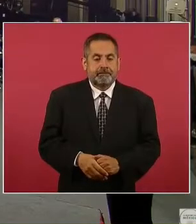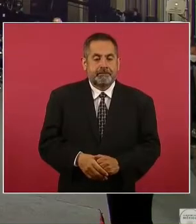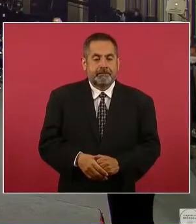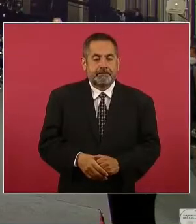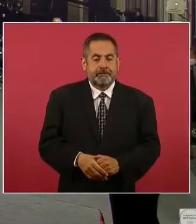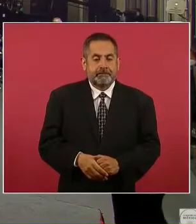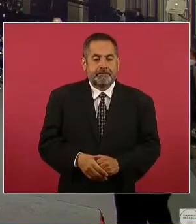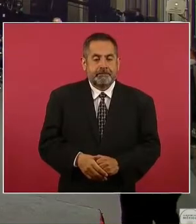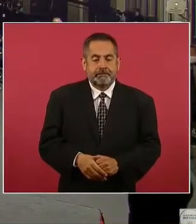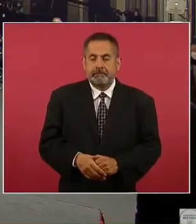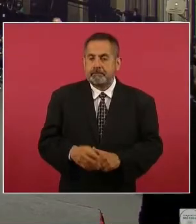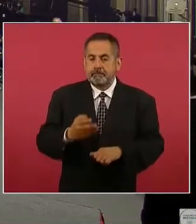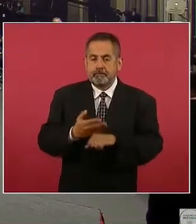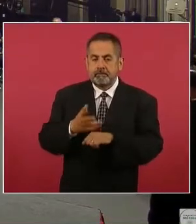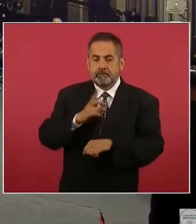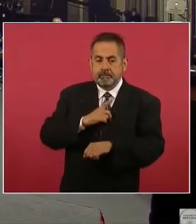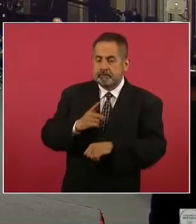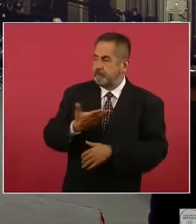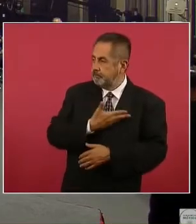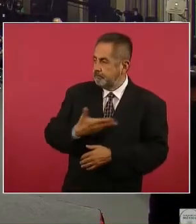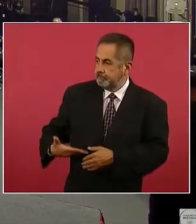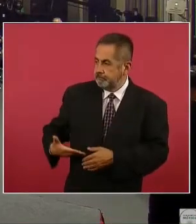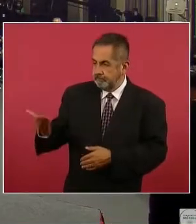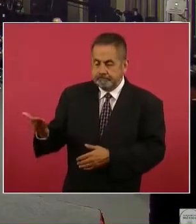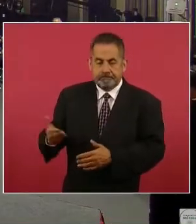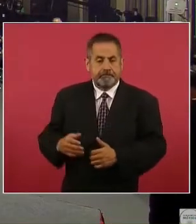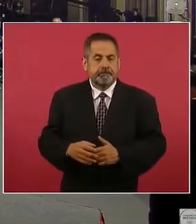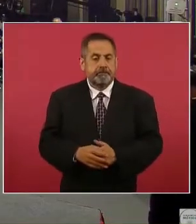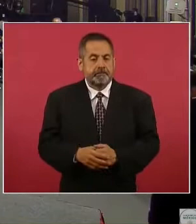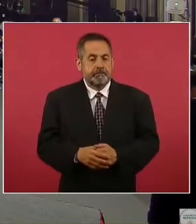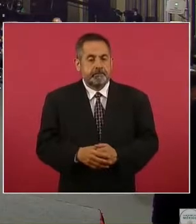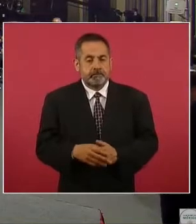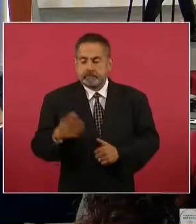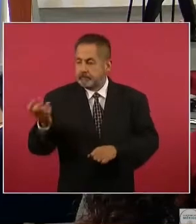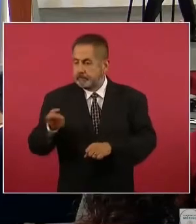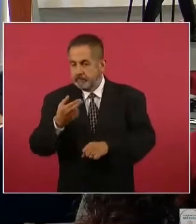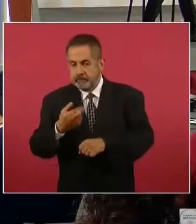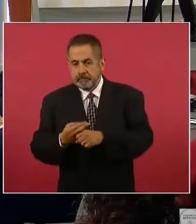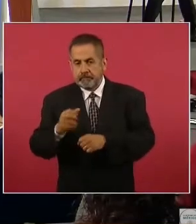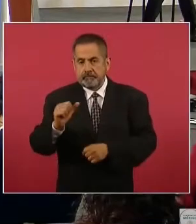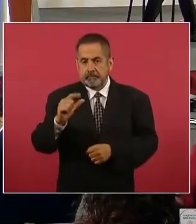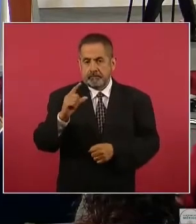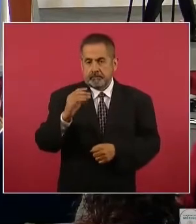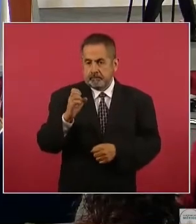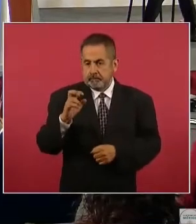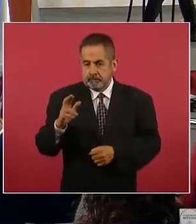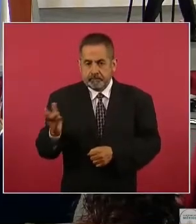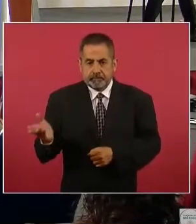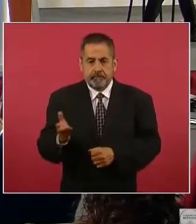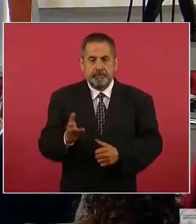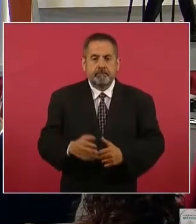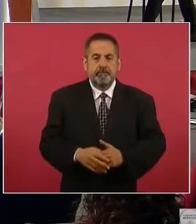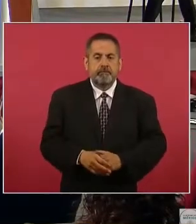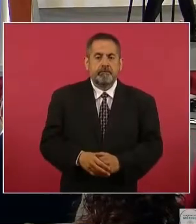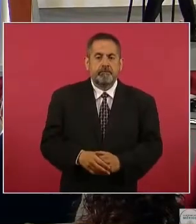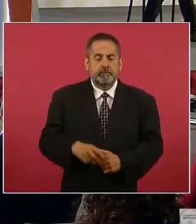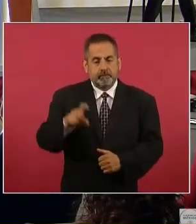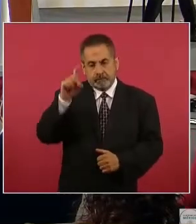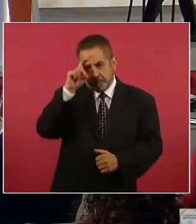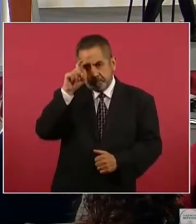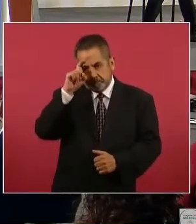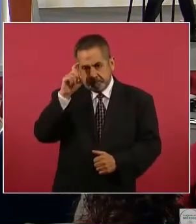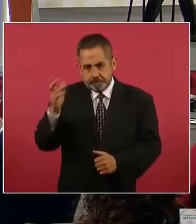muy buenos días señor presidente señor secretario alcocer hugo lópez